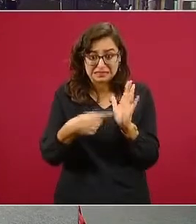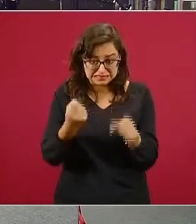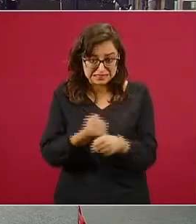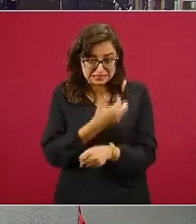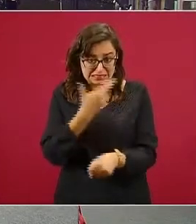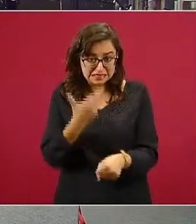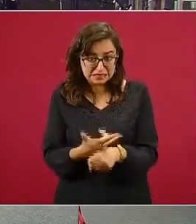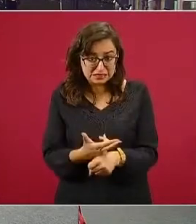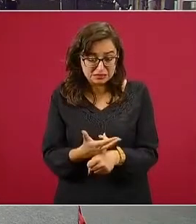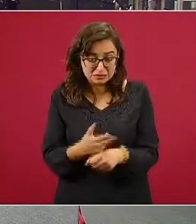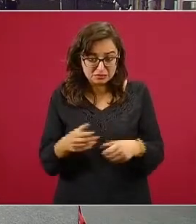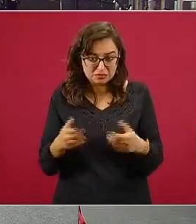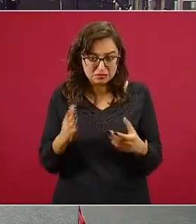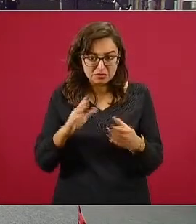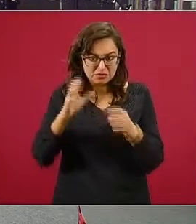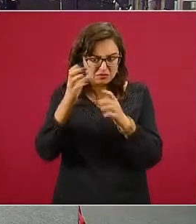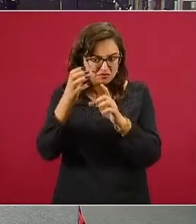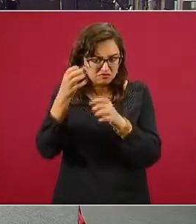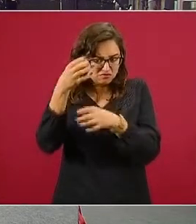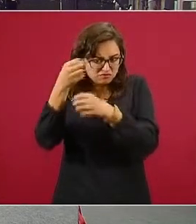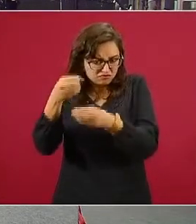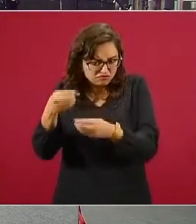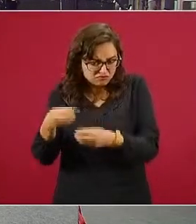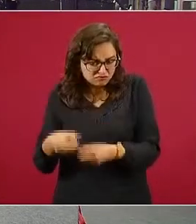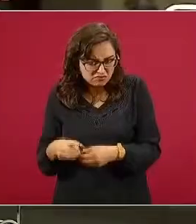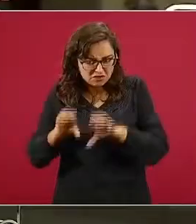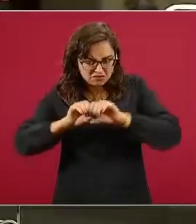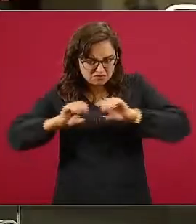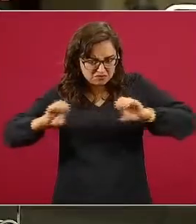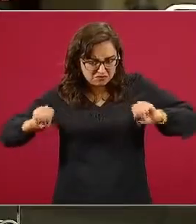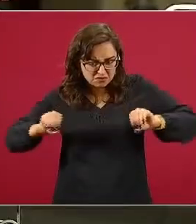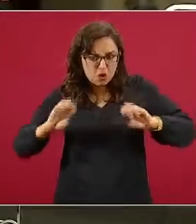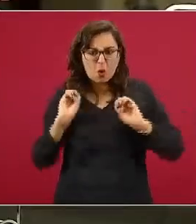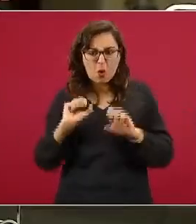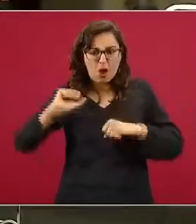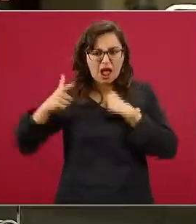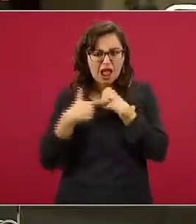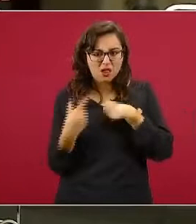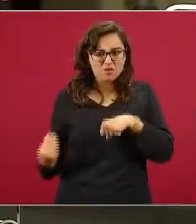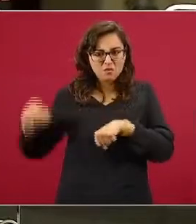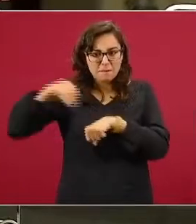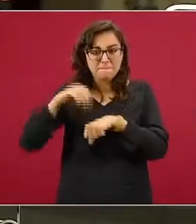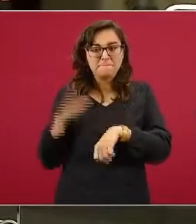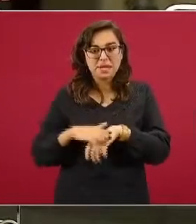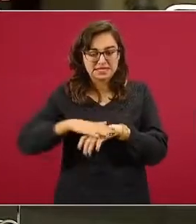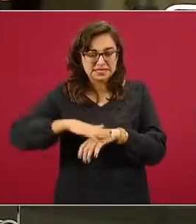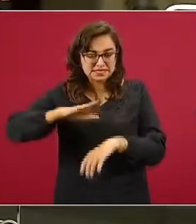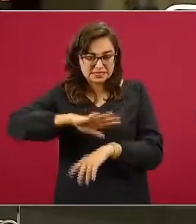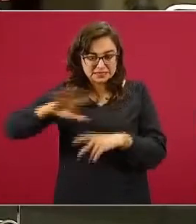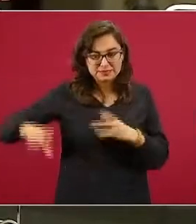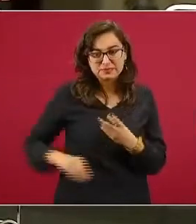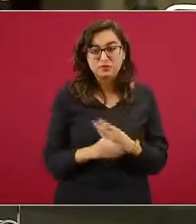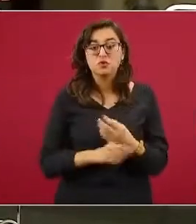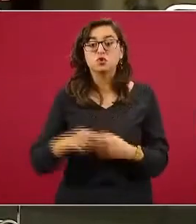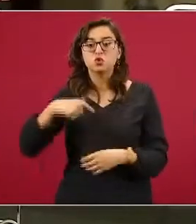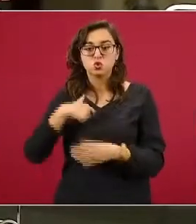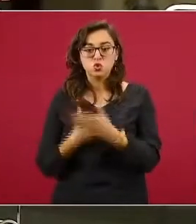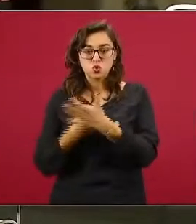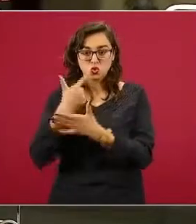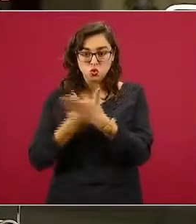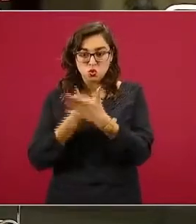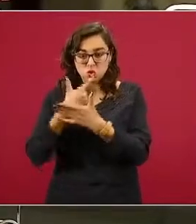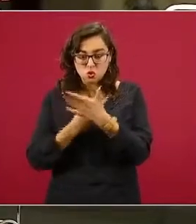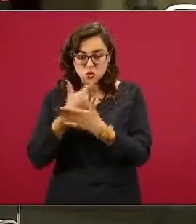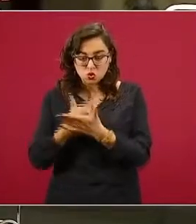y nada más lo encuadernaron o contiene algún elemento adicional. Y mi segunda pregunta, doctor, hice como cuentas de todos